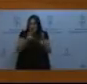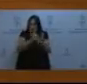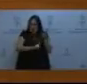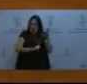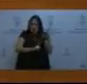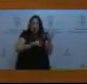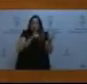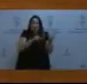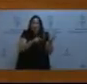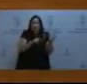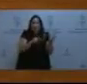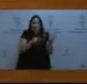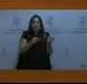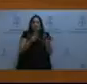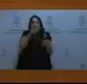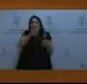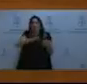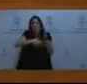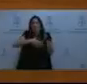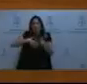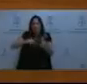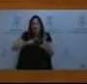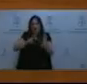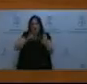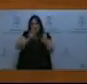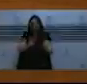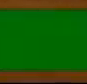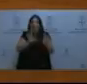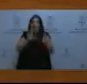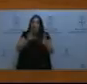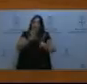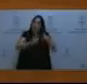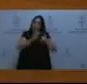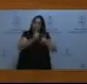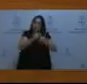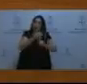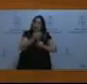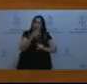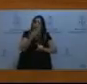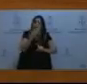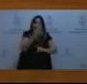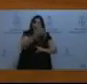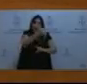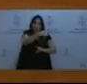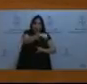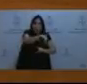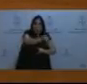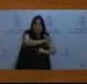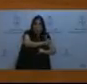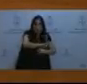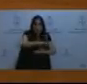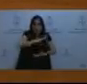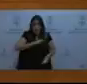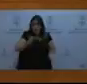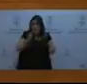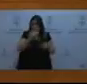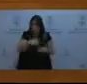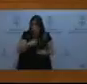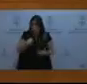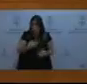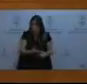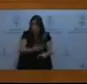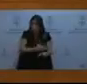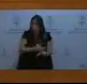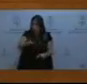esto a otro extremo, ni judicial, ni no estamos para esto, pero solucionen este problema, porque si son ustedes incapaces, que ya su anterior predecesor quiso cambiarlo